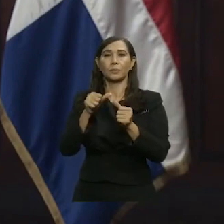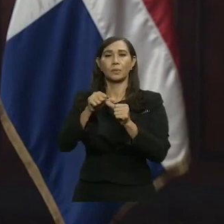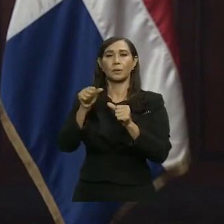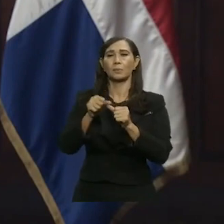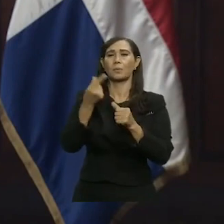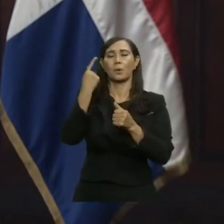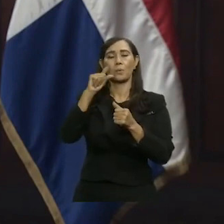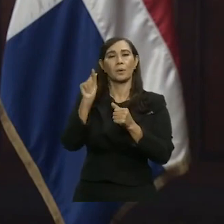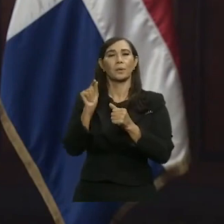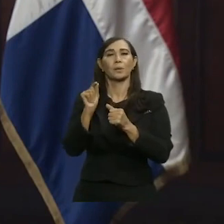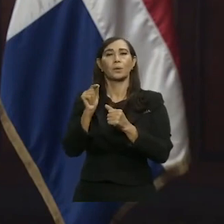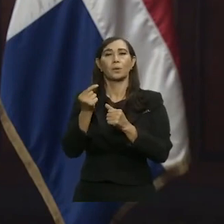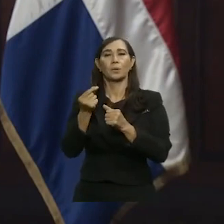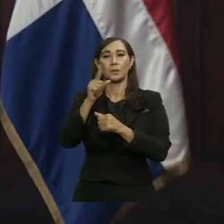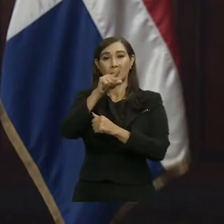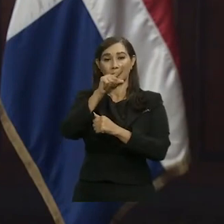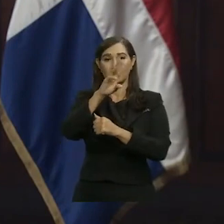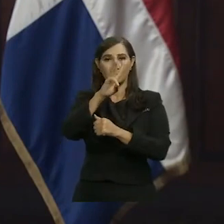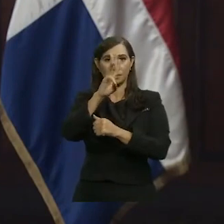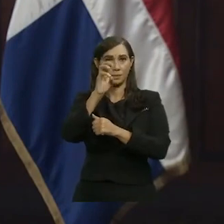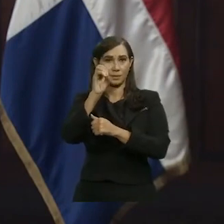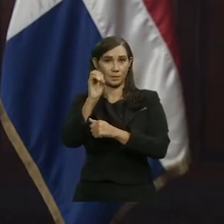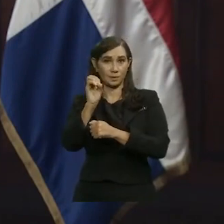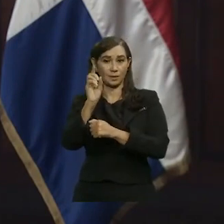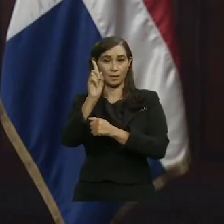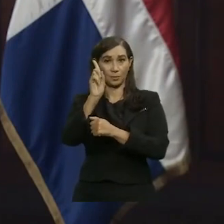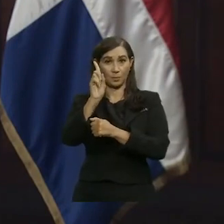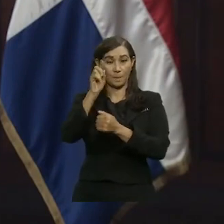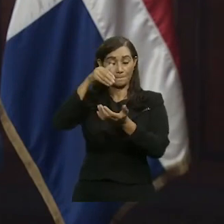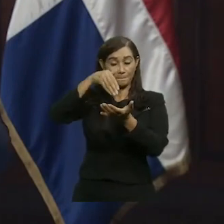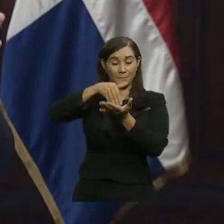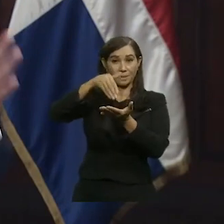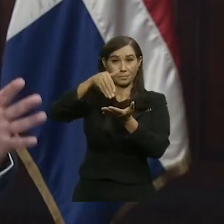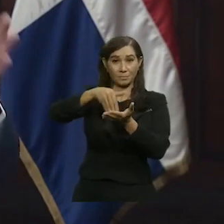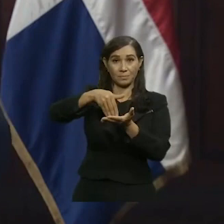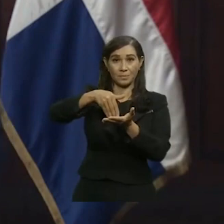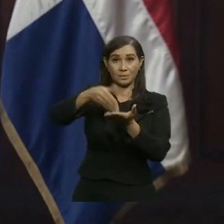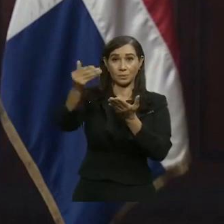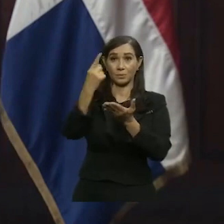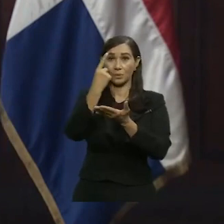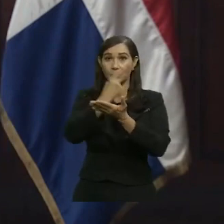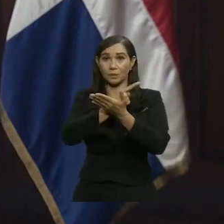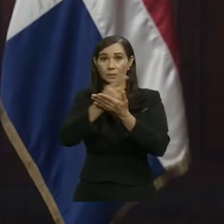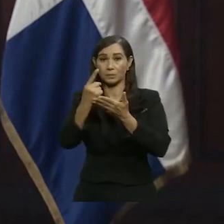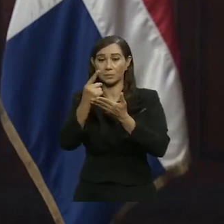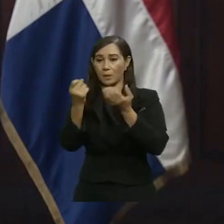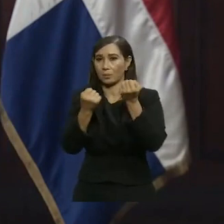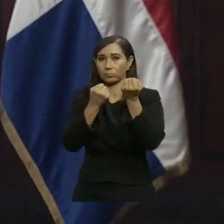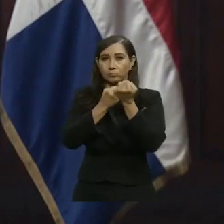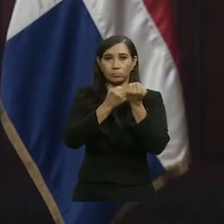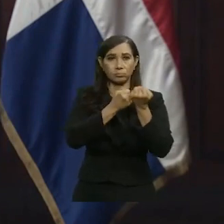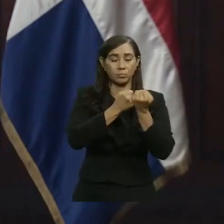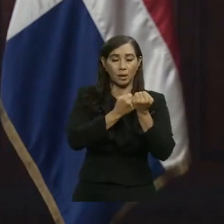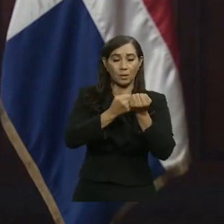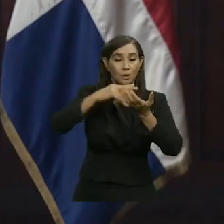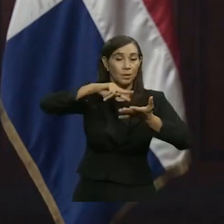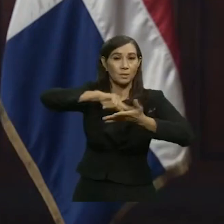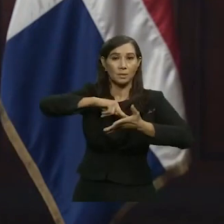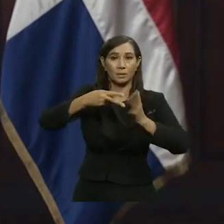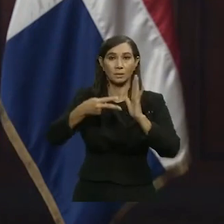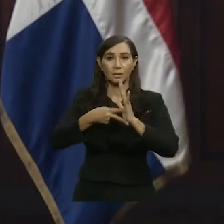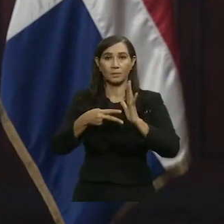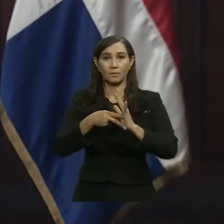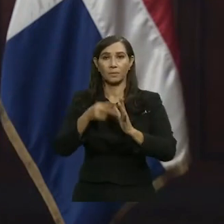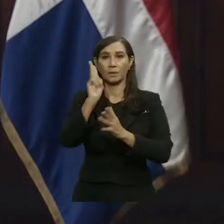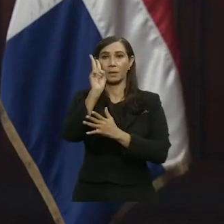de por lo menos entre 600 y 1.000 millones de pesos semanales, que representarían aproximadamente